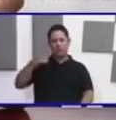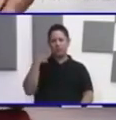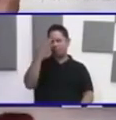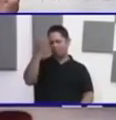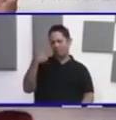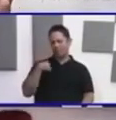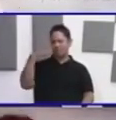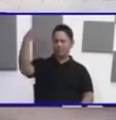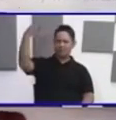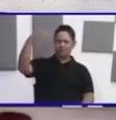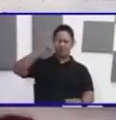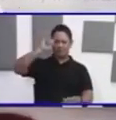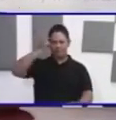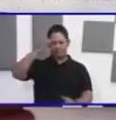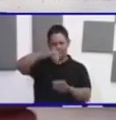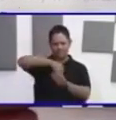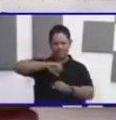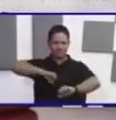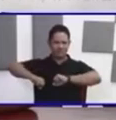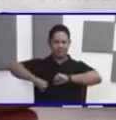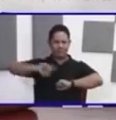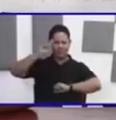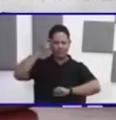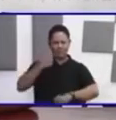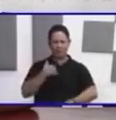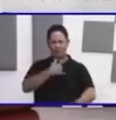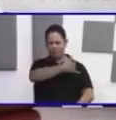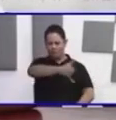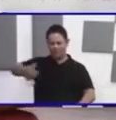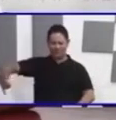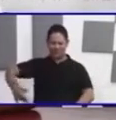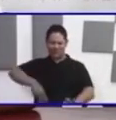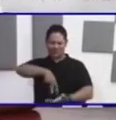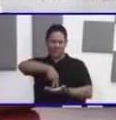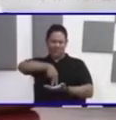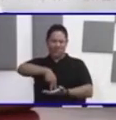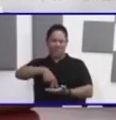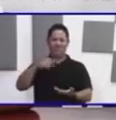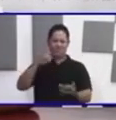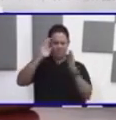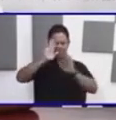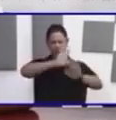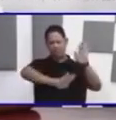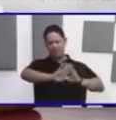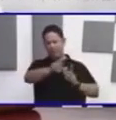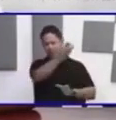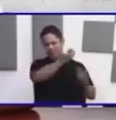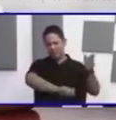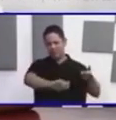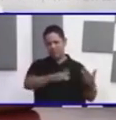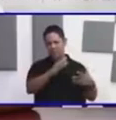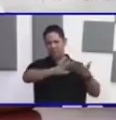mi Dios me escogió y aquí estoy, y estoy parado en la raya defendiendo los intereses de la comunidad, la salud pública, la vida,